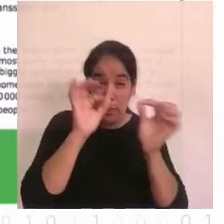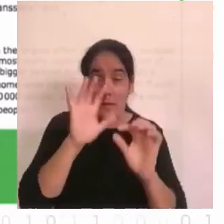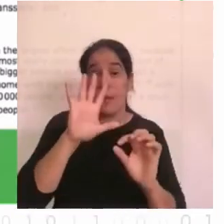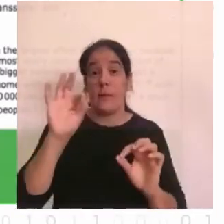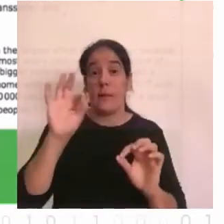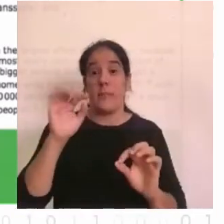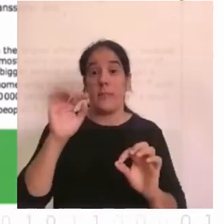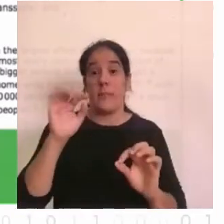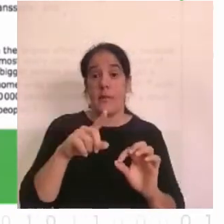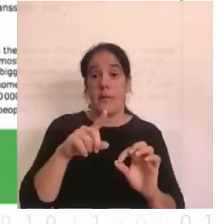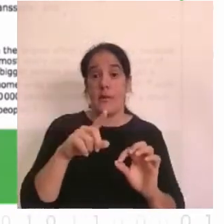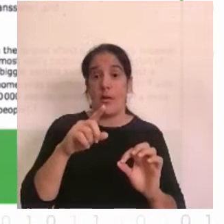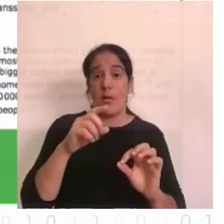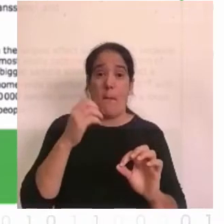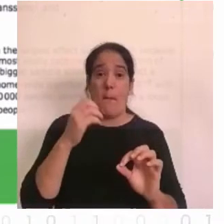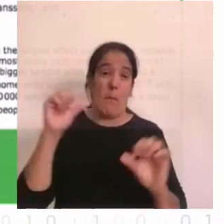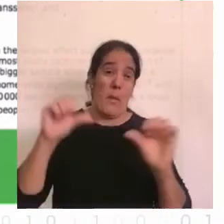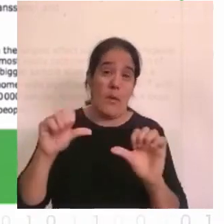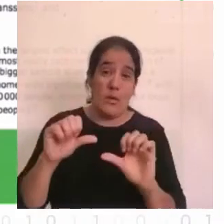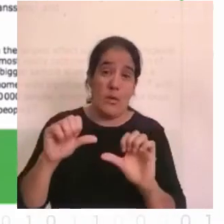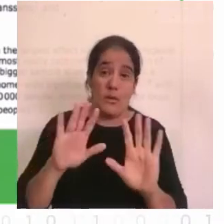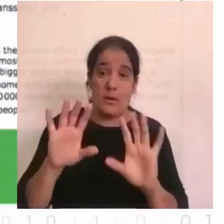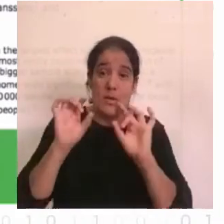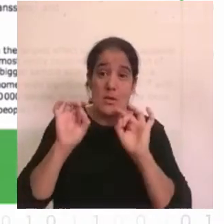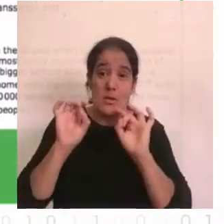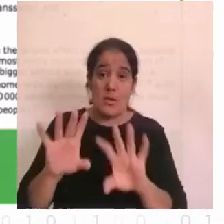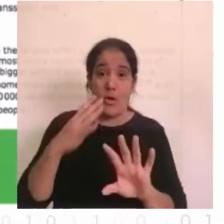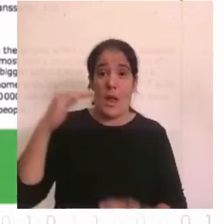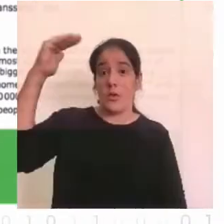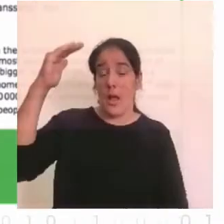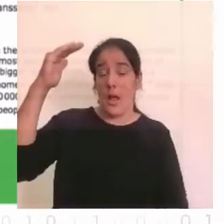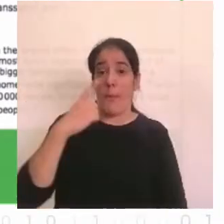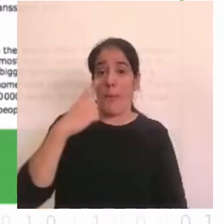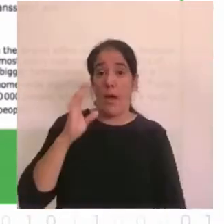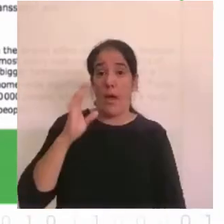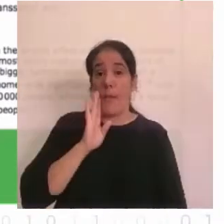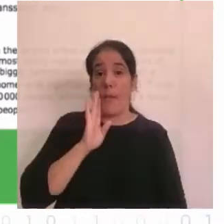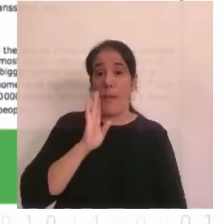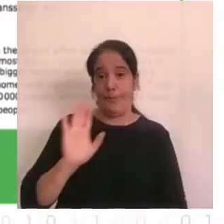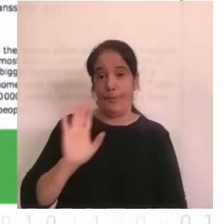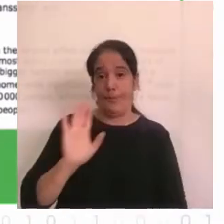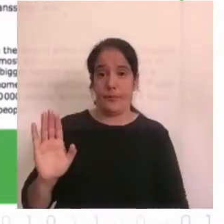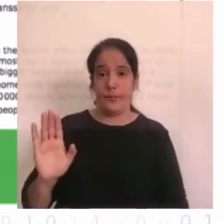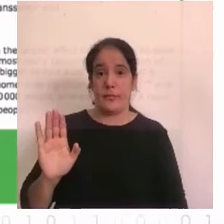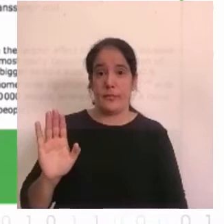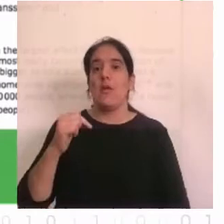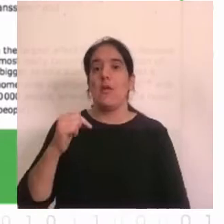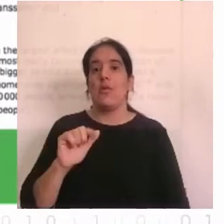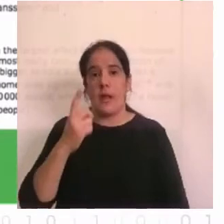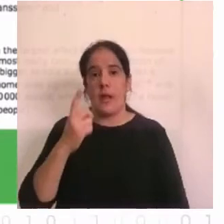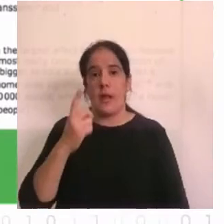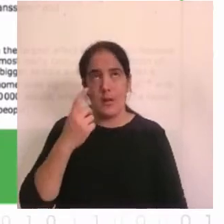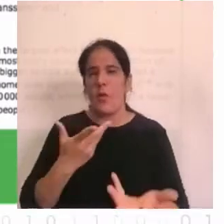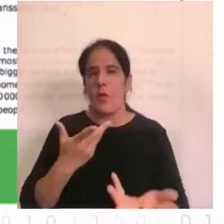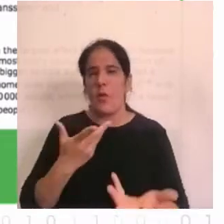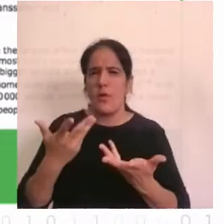tomar la altura de los padres. Entonces, ahí hubo como toda una movida en la comunidad. Esto fue un año después, pero pasó un poquito antes con otros